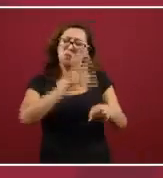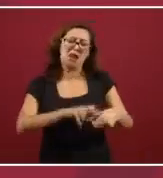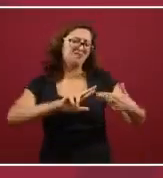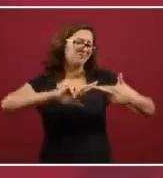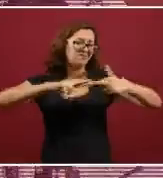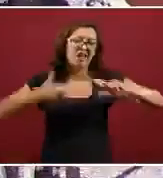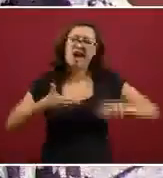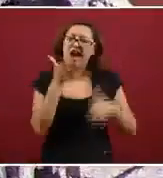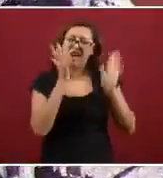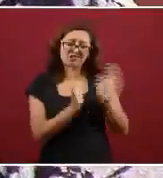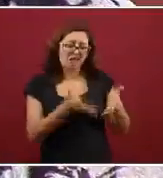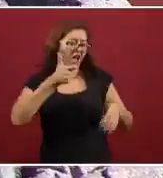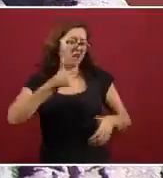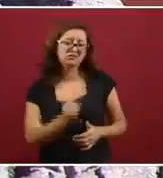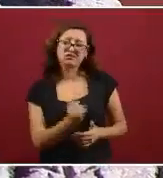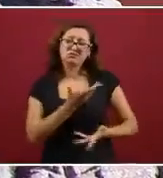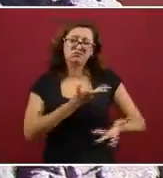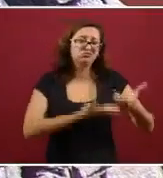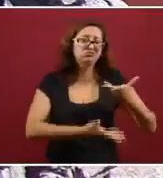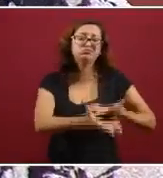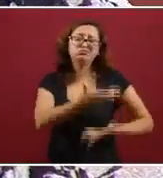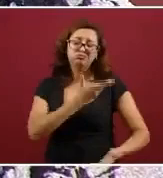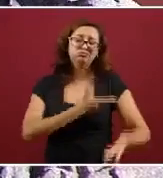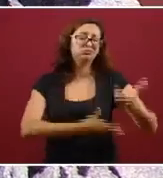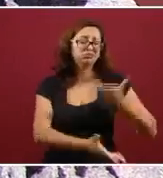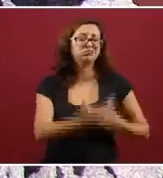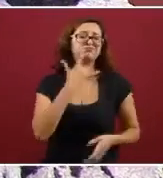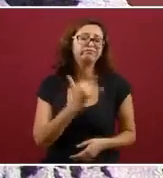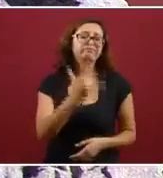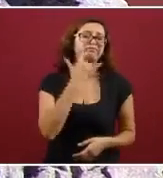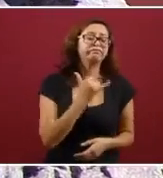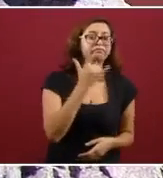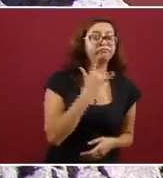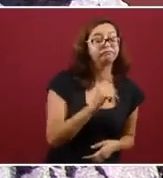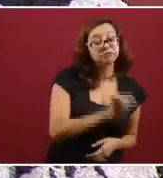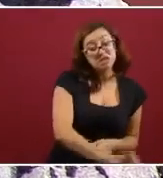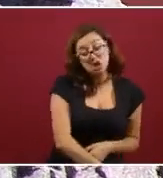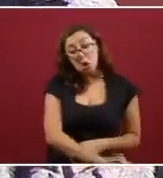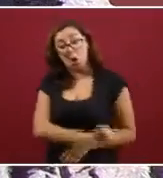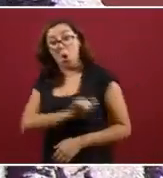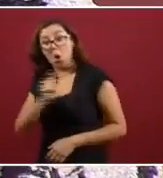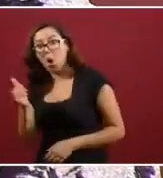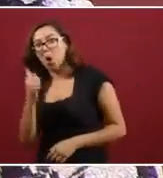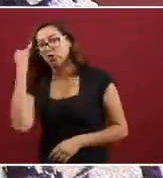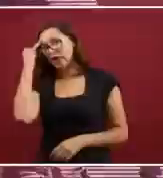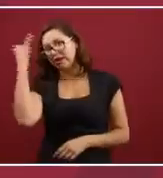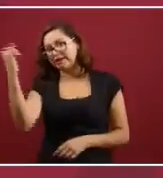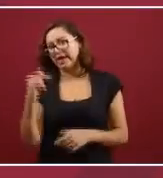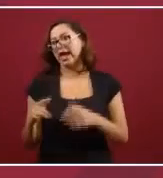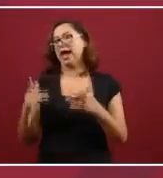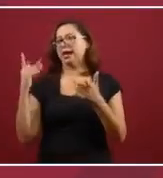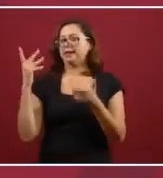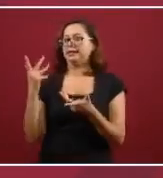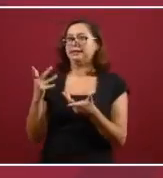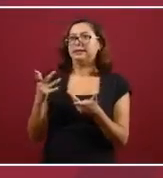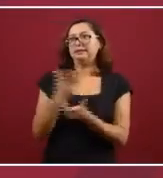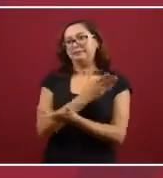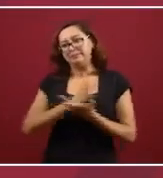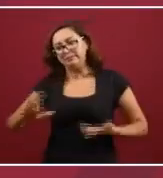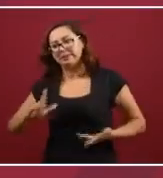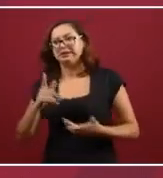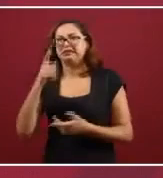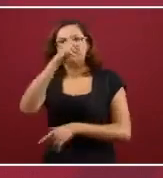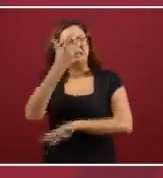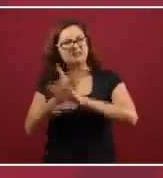per se y cuando tiene otras motivaciones más de corte proteccionista, más ligadas a un ciclo político en